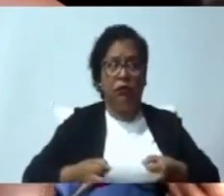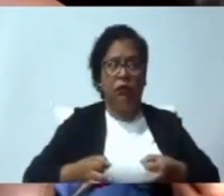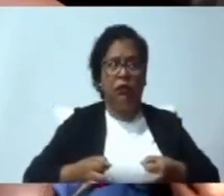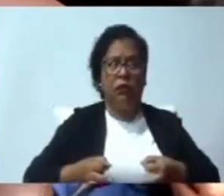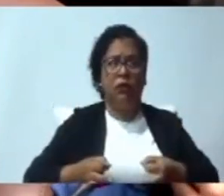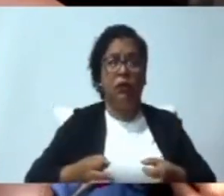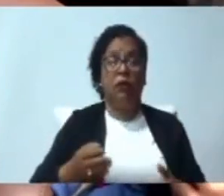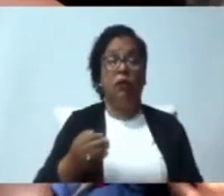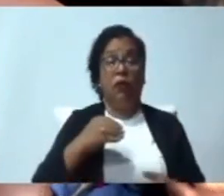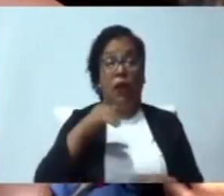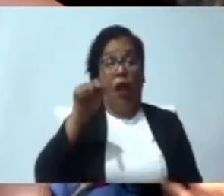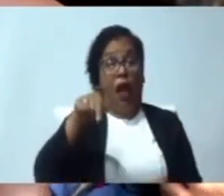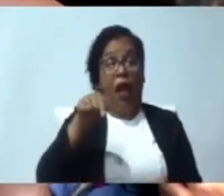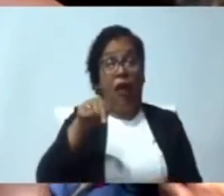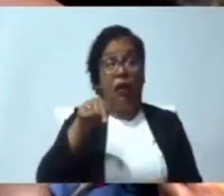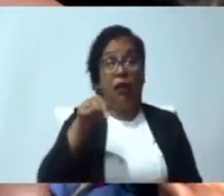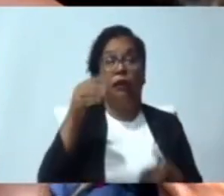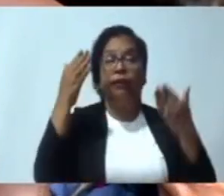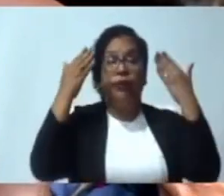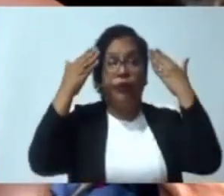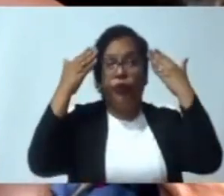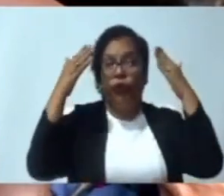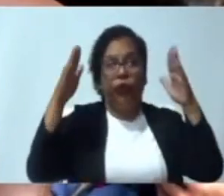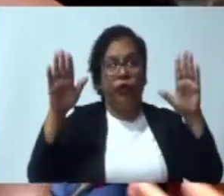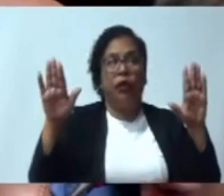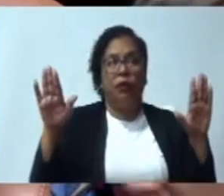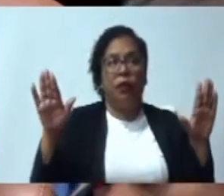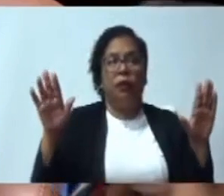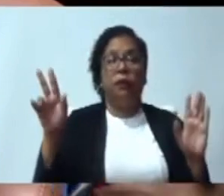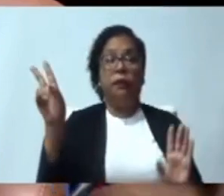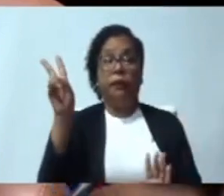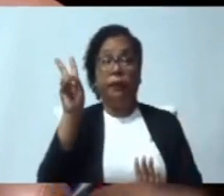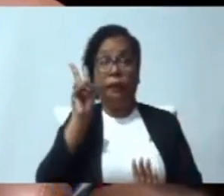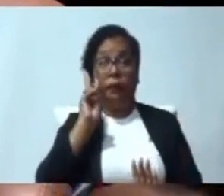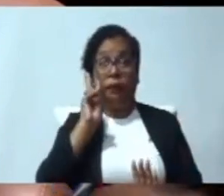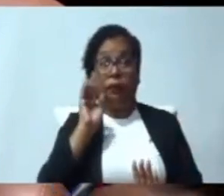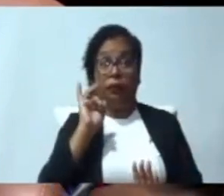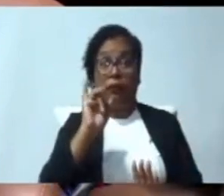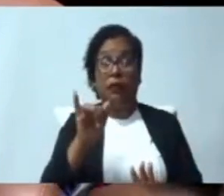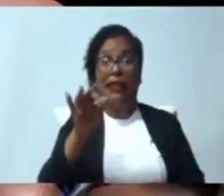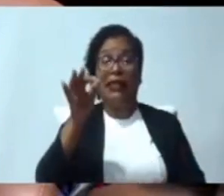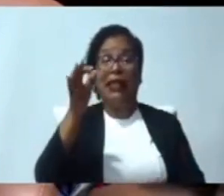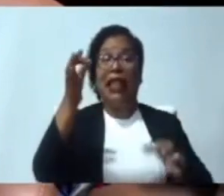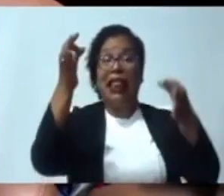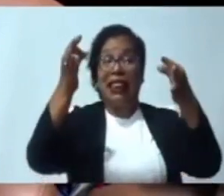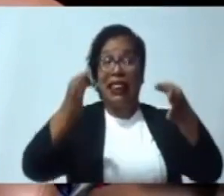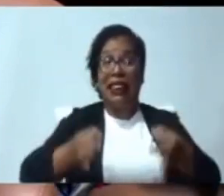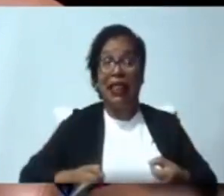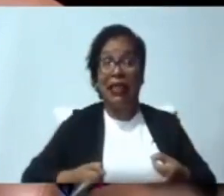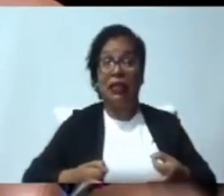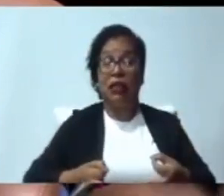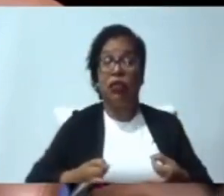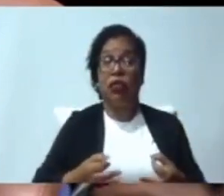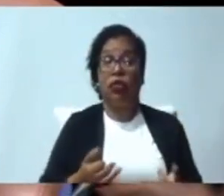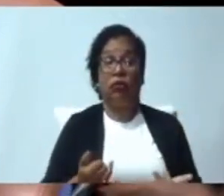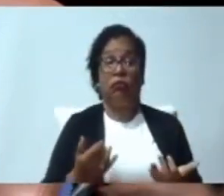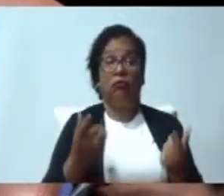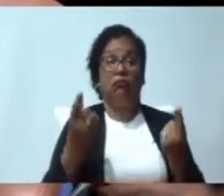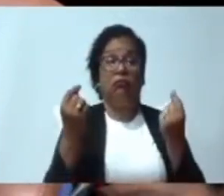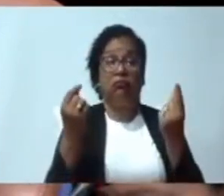desconocemos. Vamos a ver qué dicen los argumentos de esa decisión para entonces ver